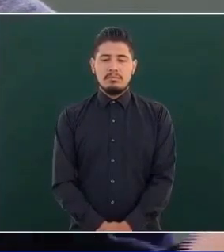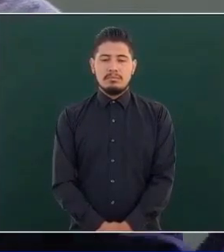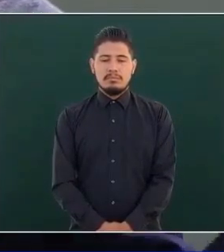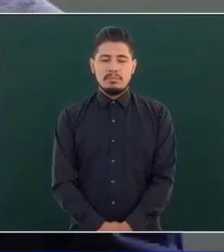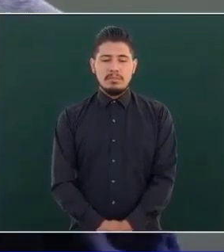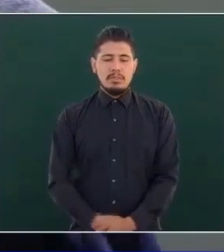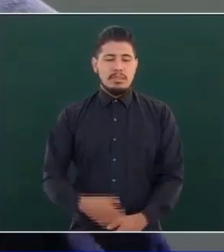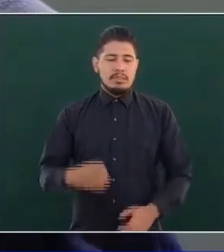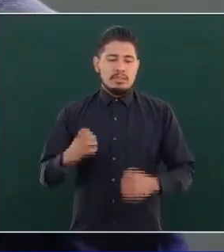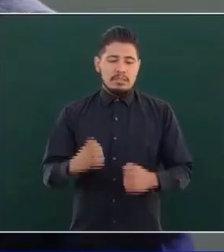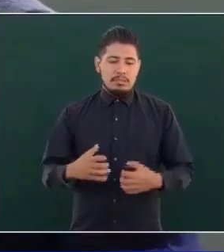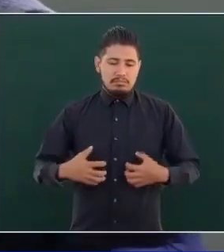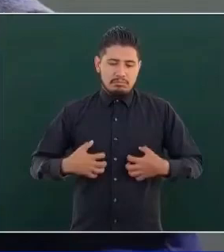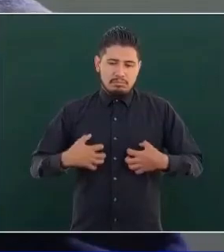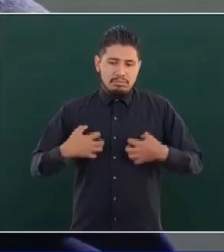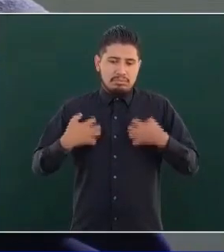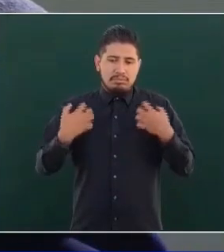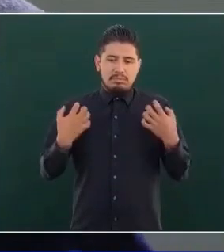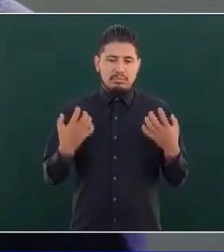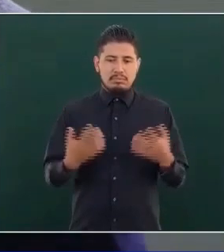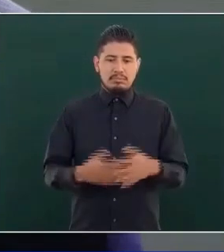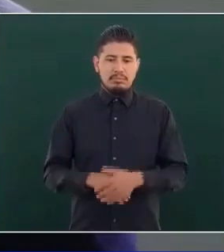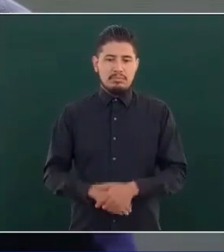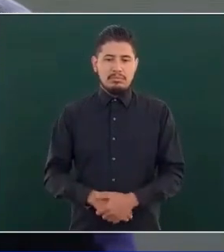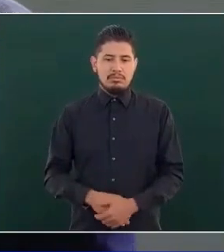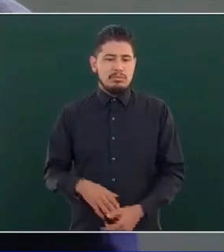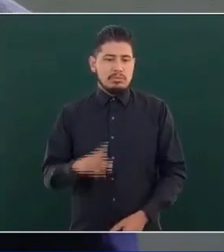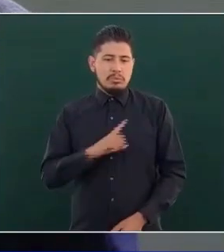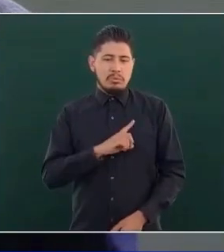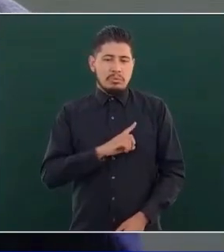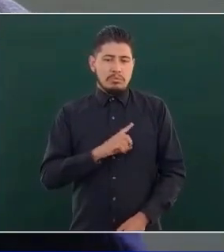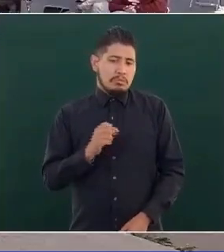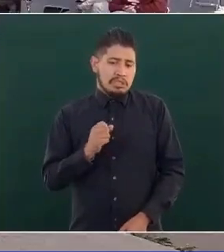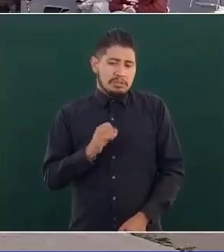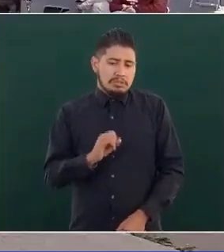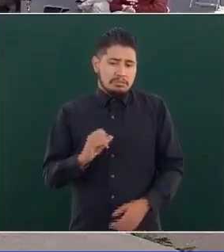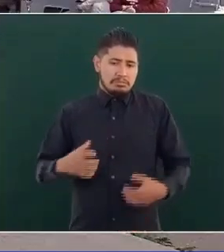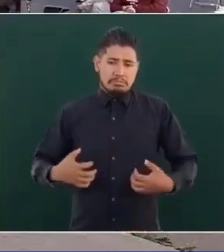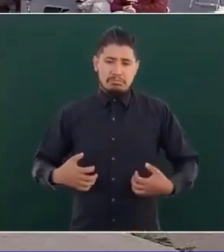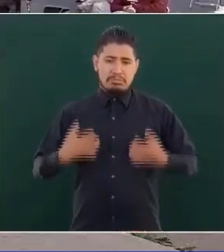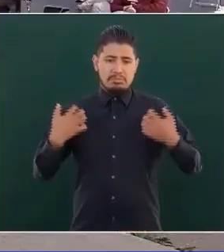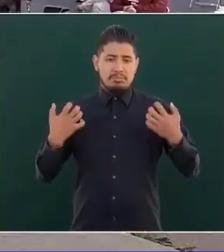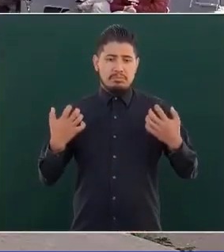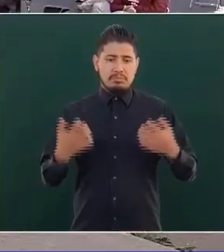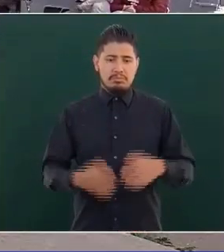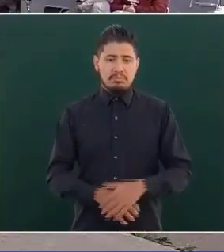están molestos, nada más porque sí.